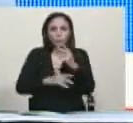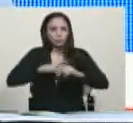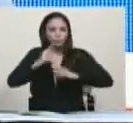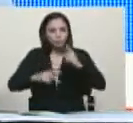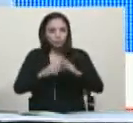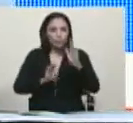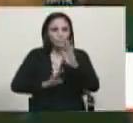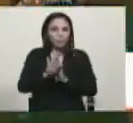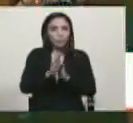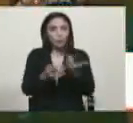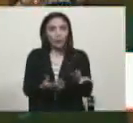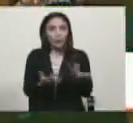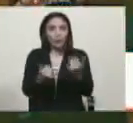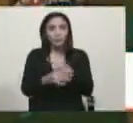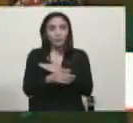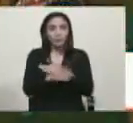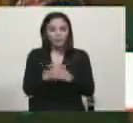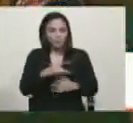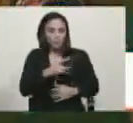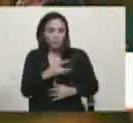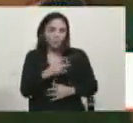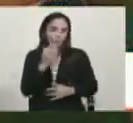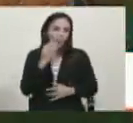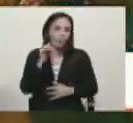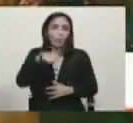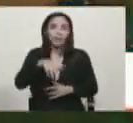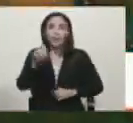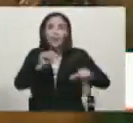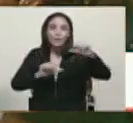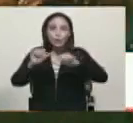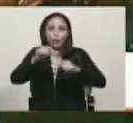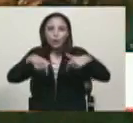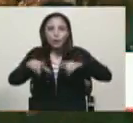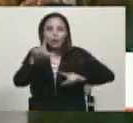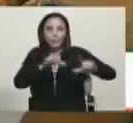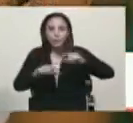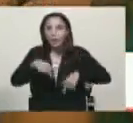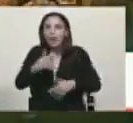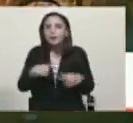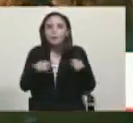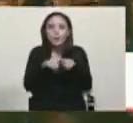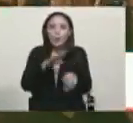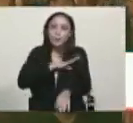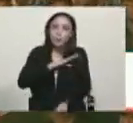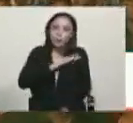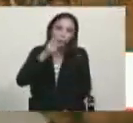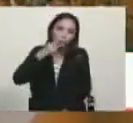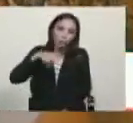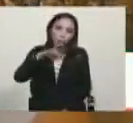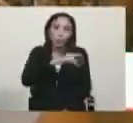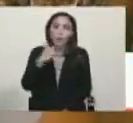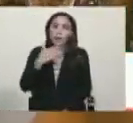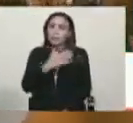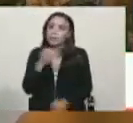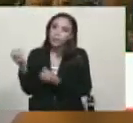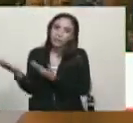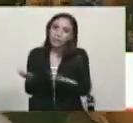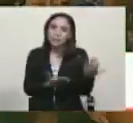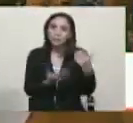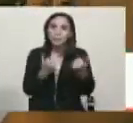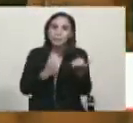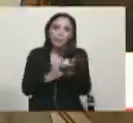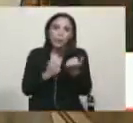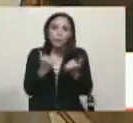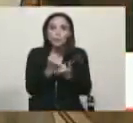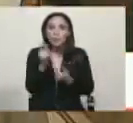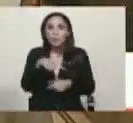Estamos ayudando al pueblo. Ya se siente que este laboratorio es un laboratorio del pueblo. Así que le doy la bienvenida. Gracias por el apoyo, gobernador Omar